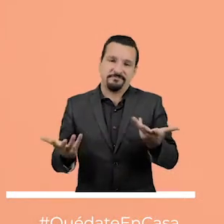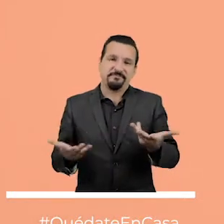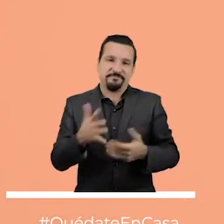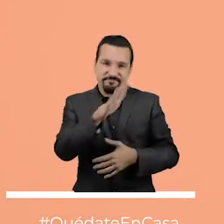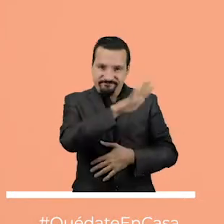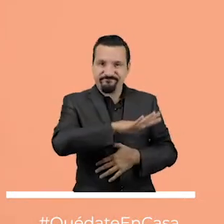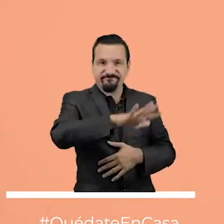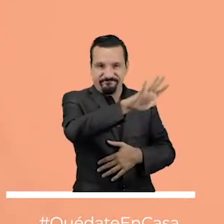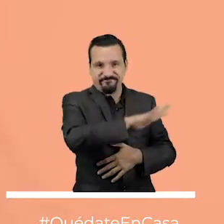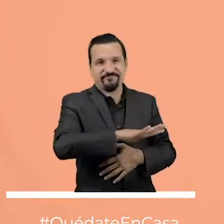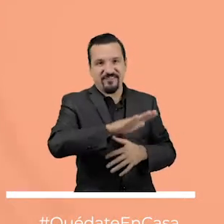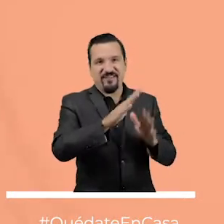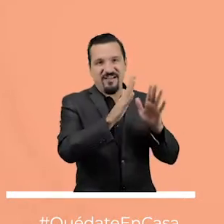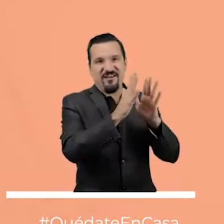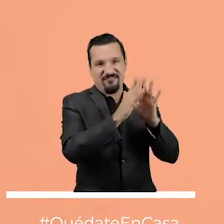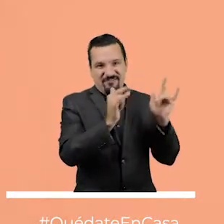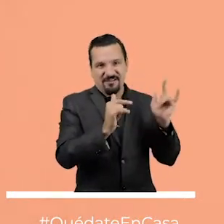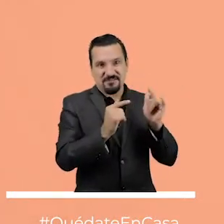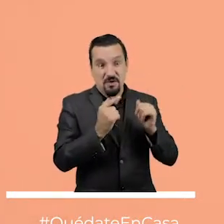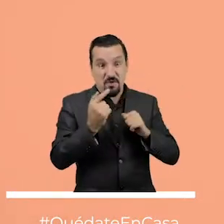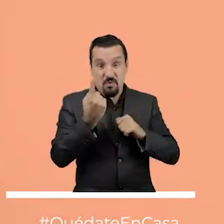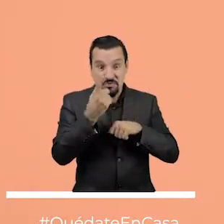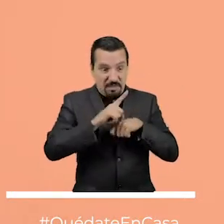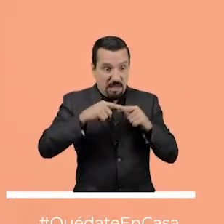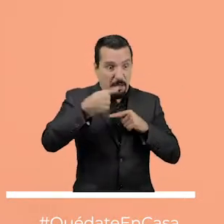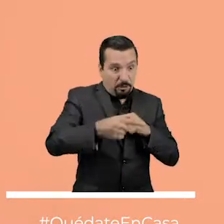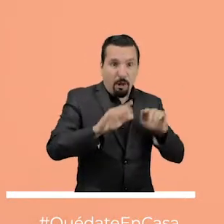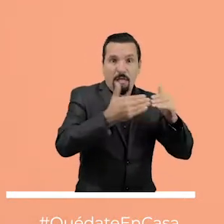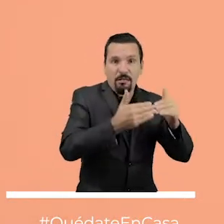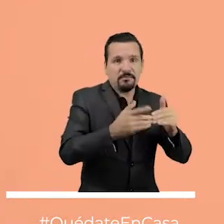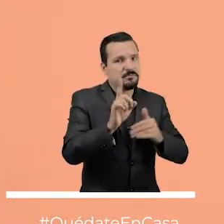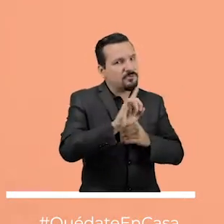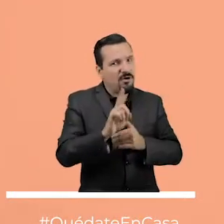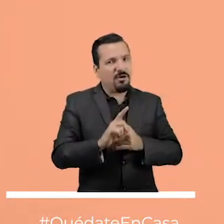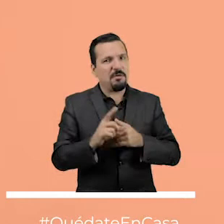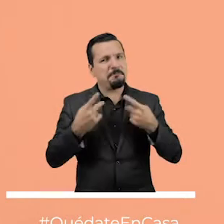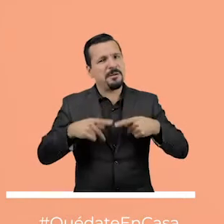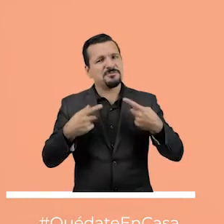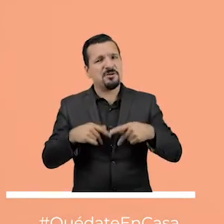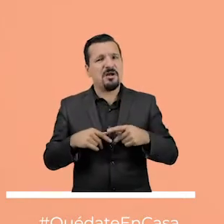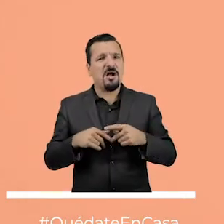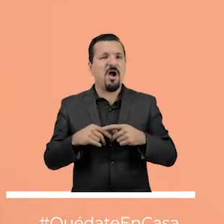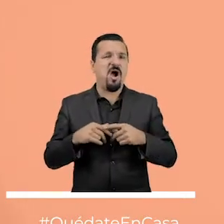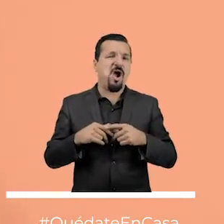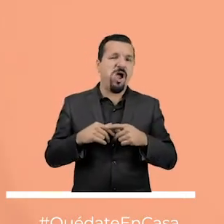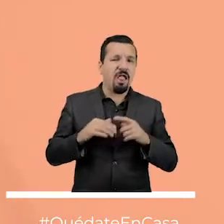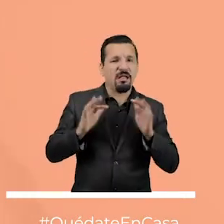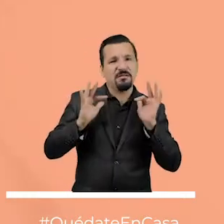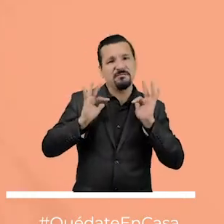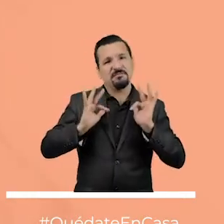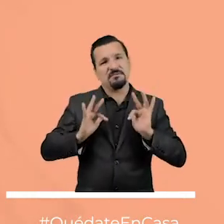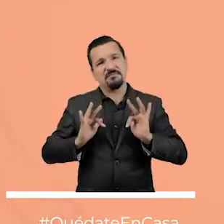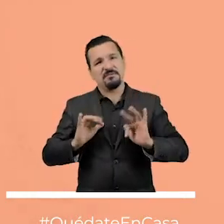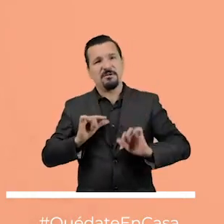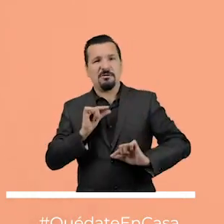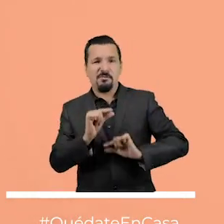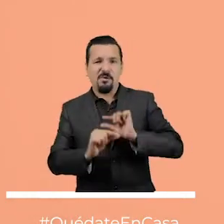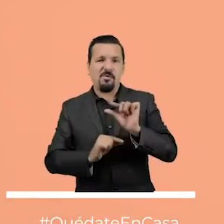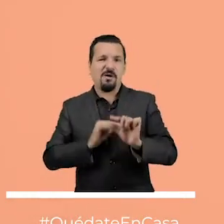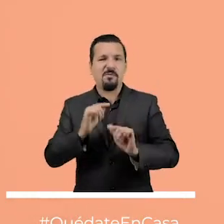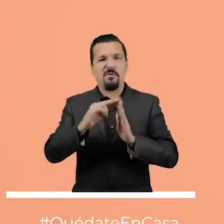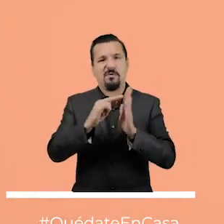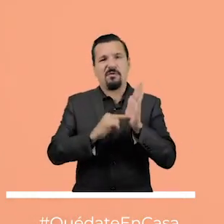que pasa. Uno de ellos es el cáncer de mama, que es la primera causa